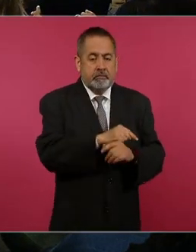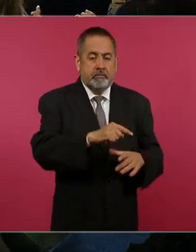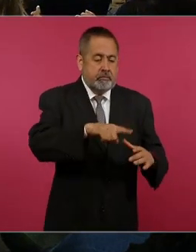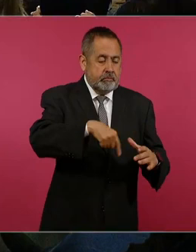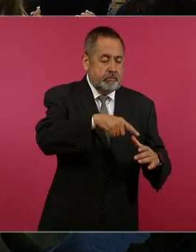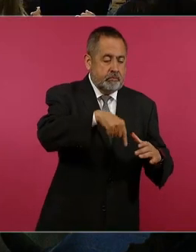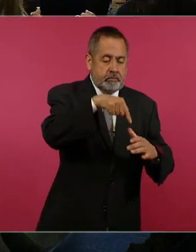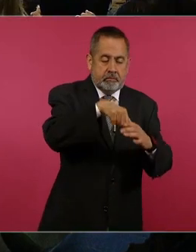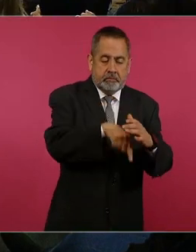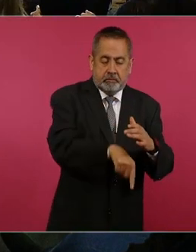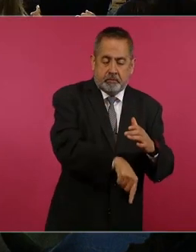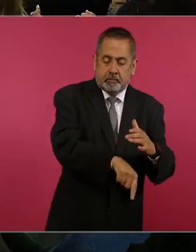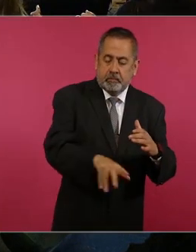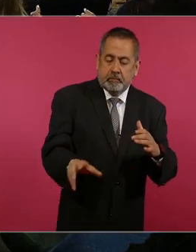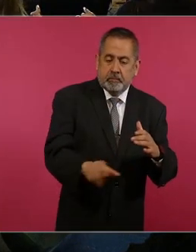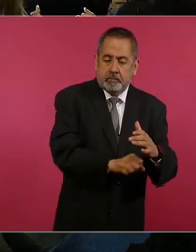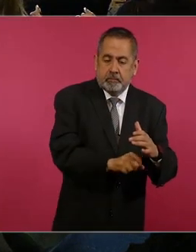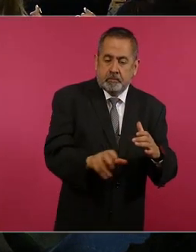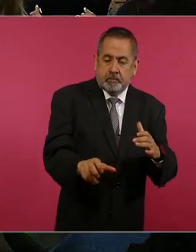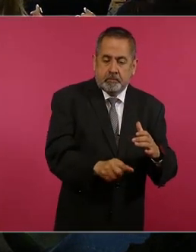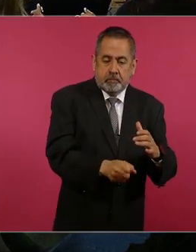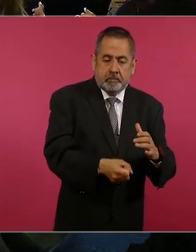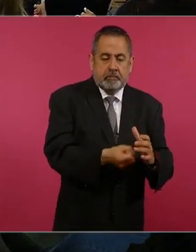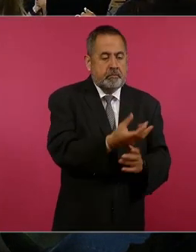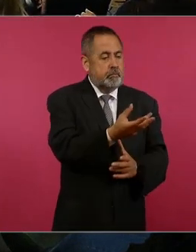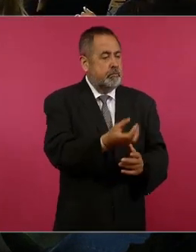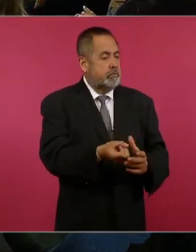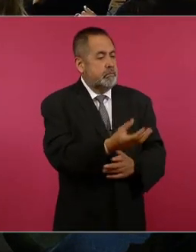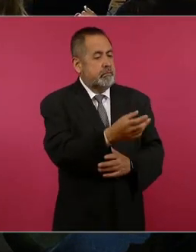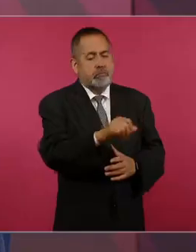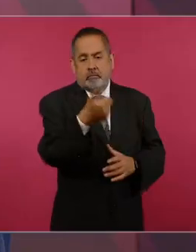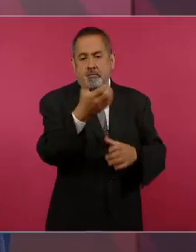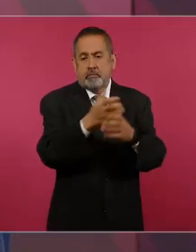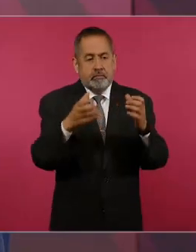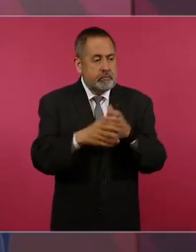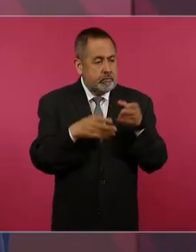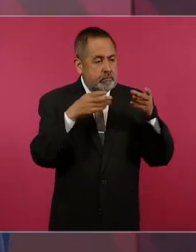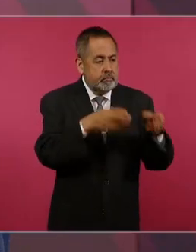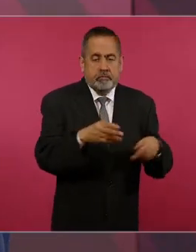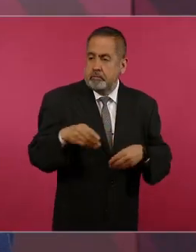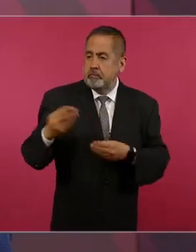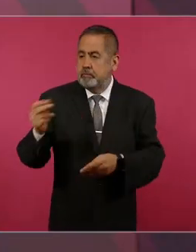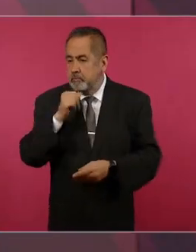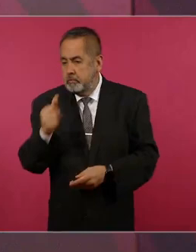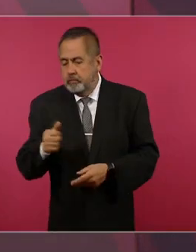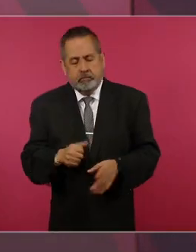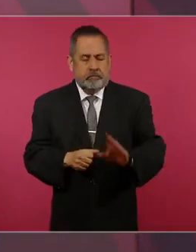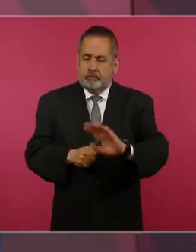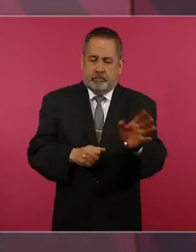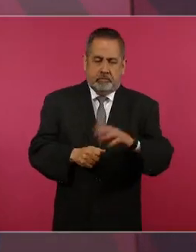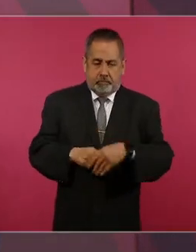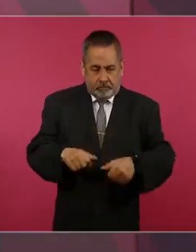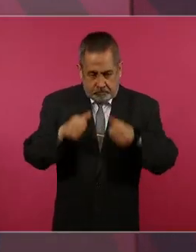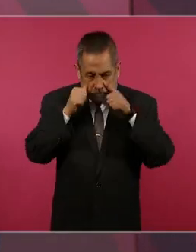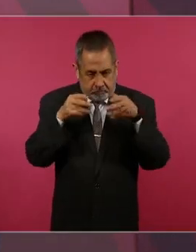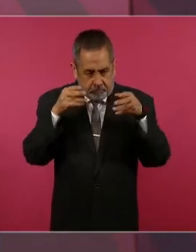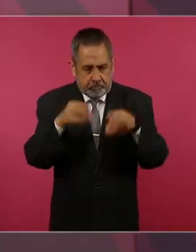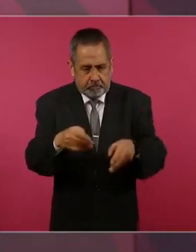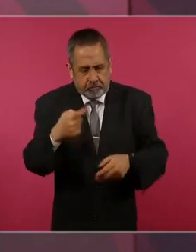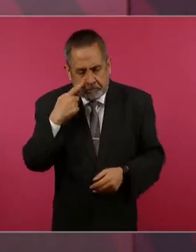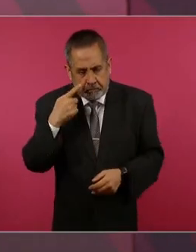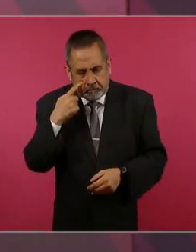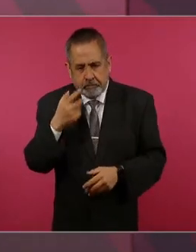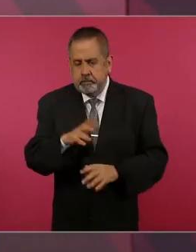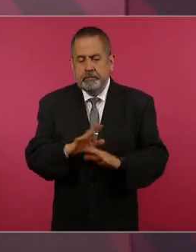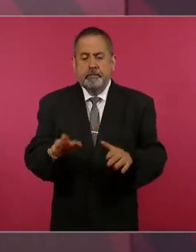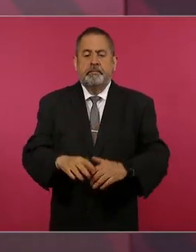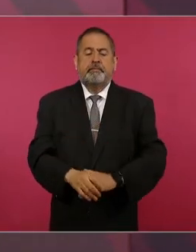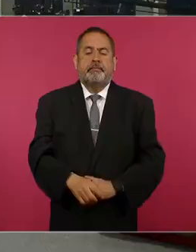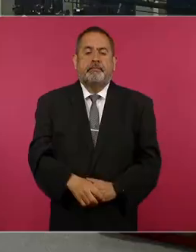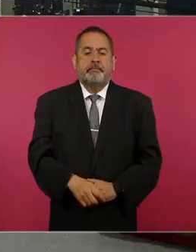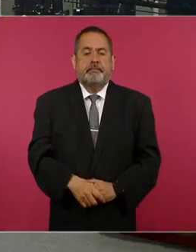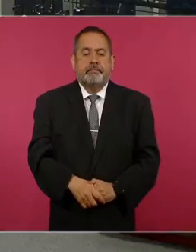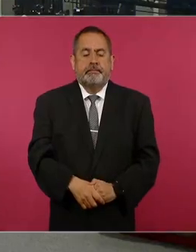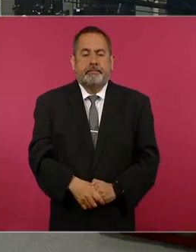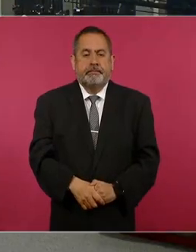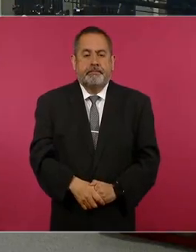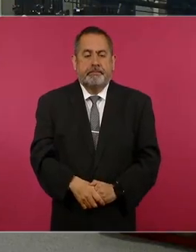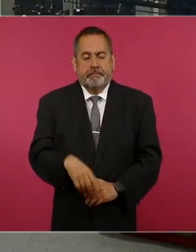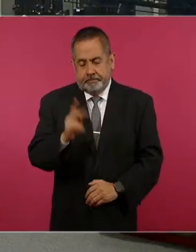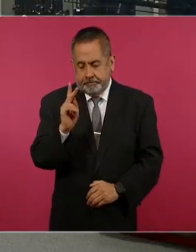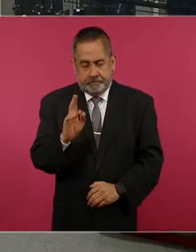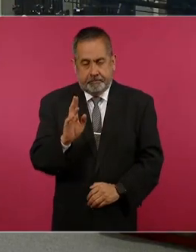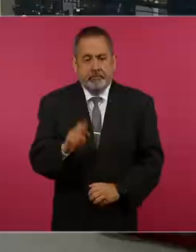cóscena.